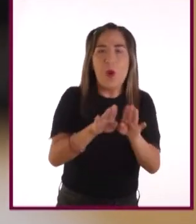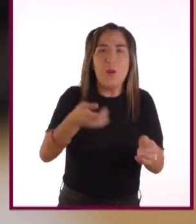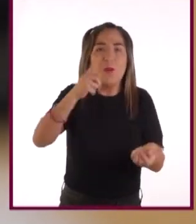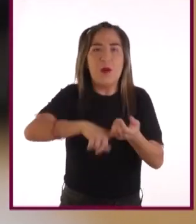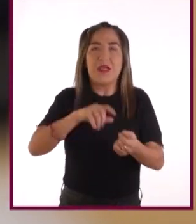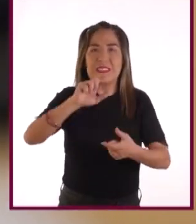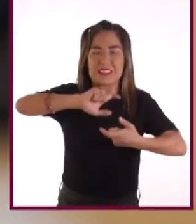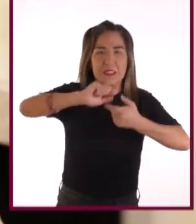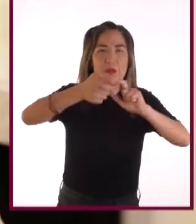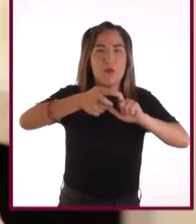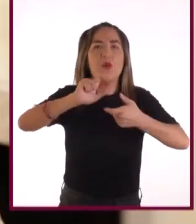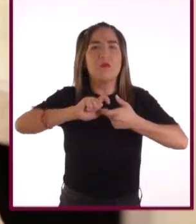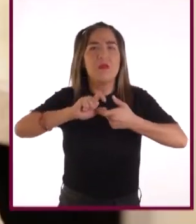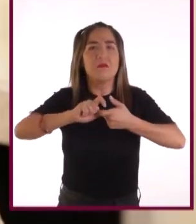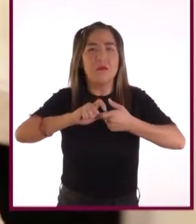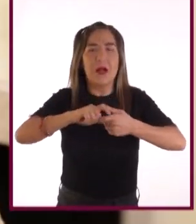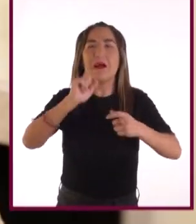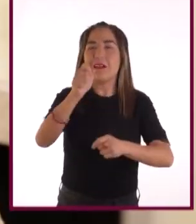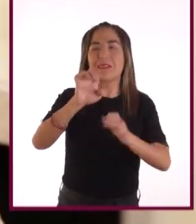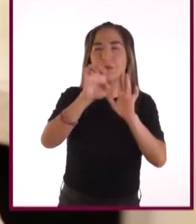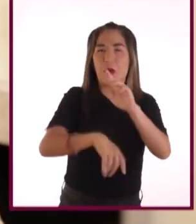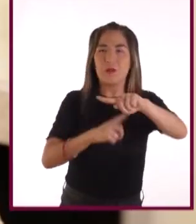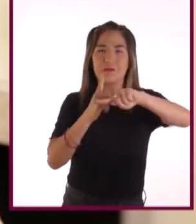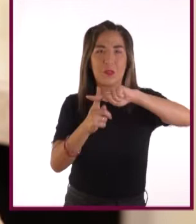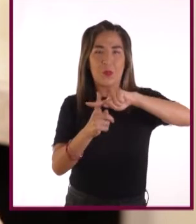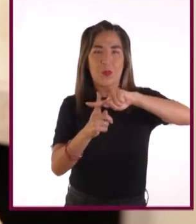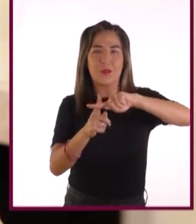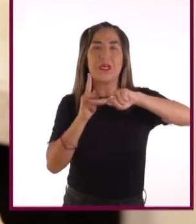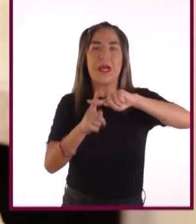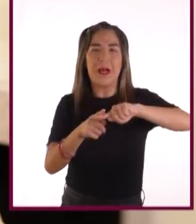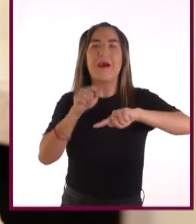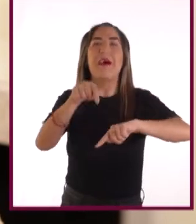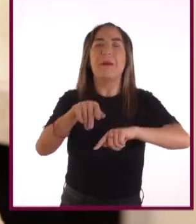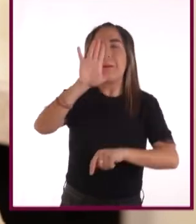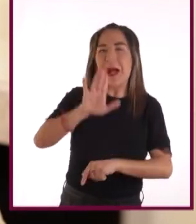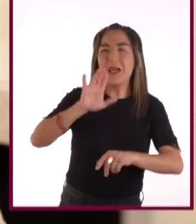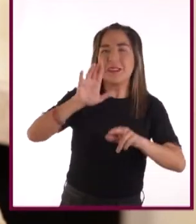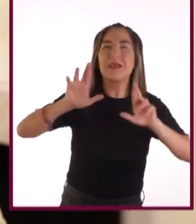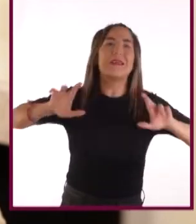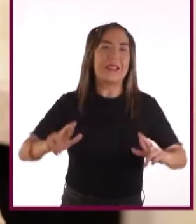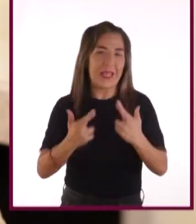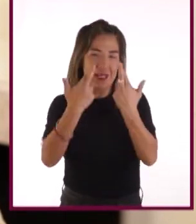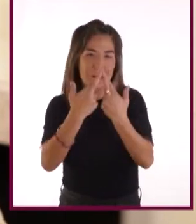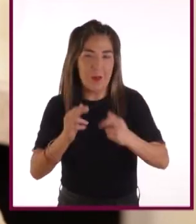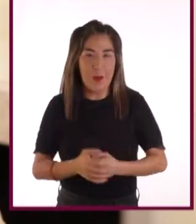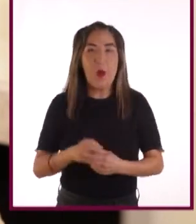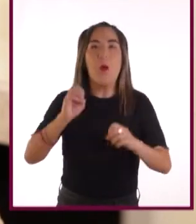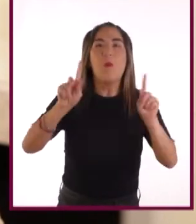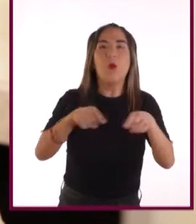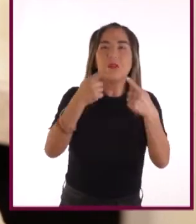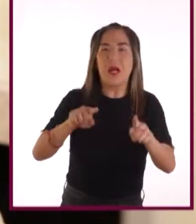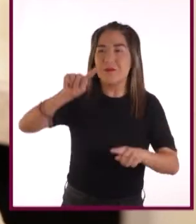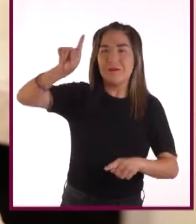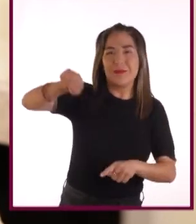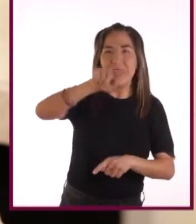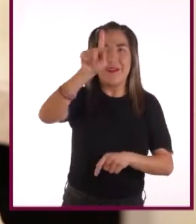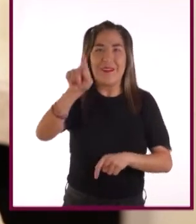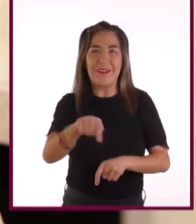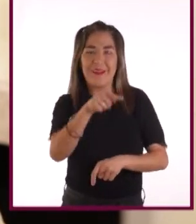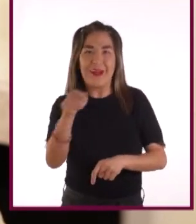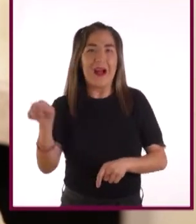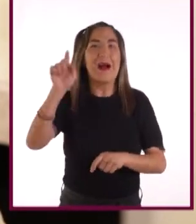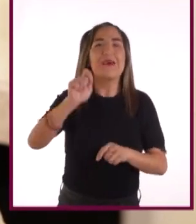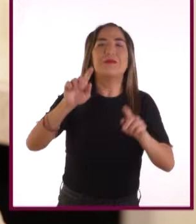un símbolo como una cruz, por ejemplo, y sabes que estás hablando de religión, o sabes que en música una nota